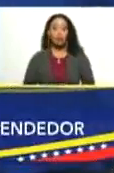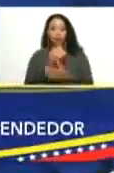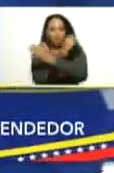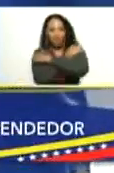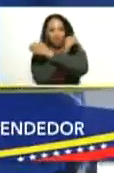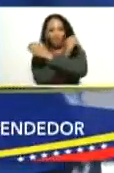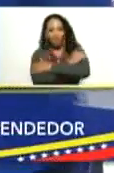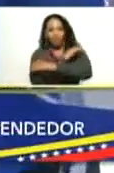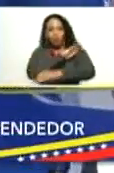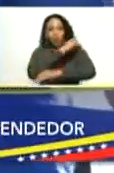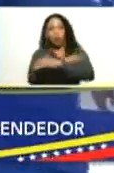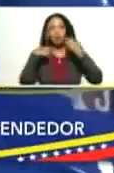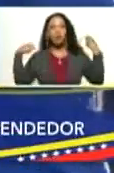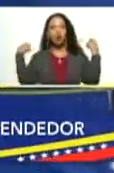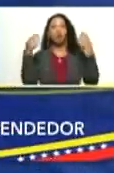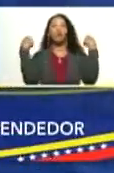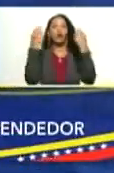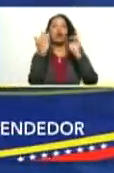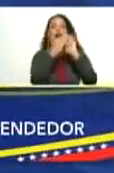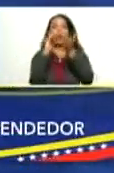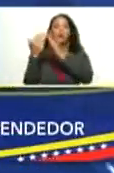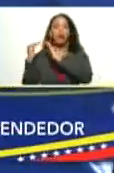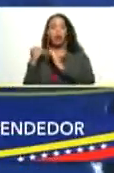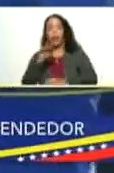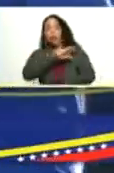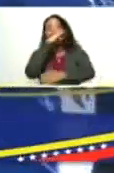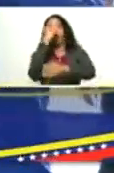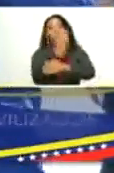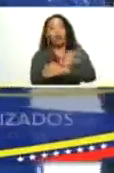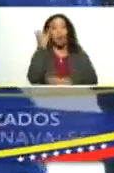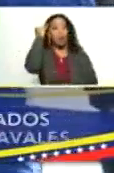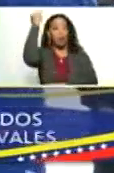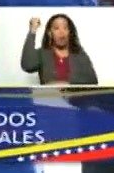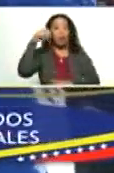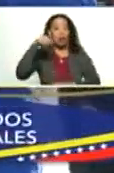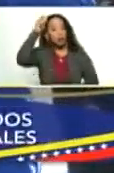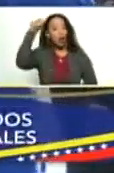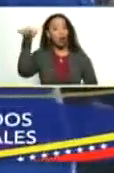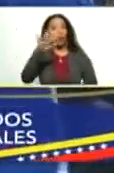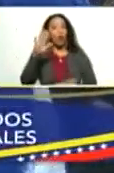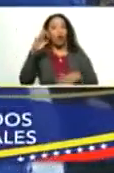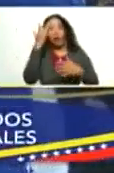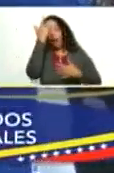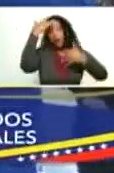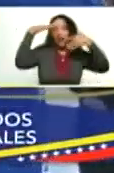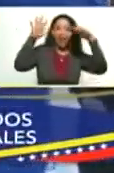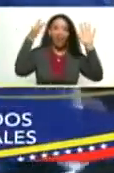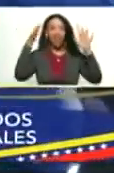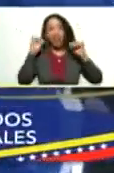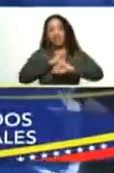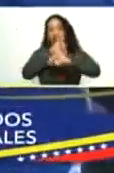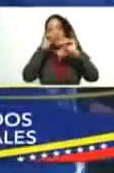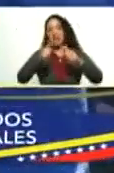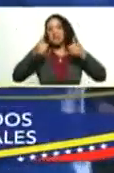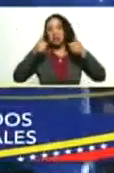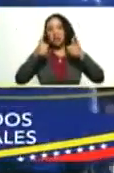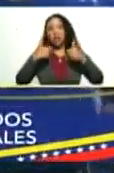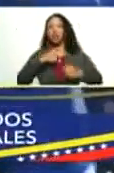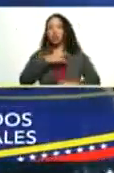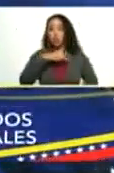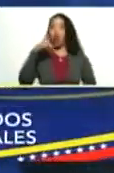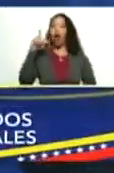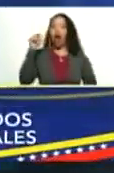al poder popular, al poder comunal, al poder creador del pueblo por los carnavales felices. No los